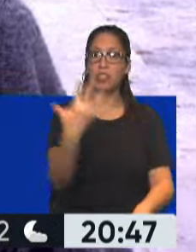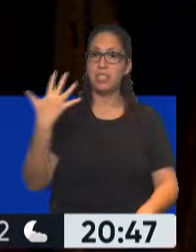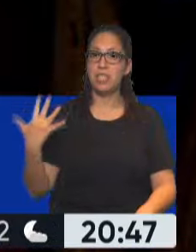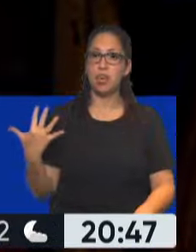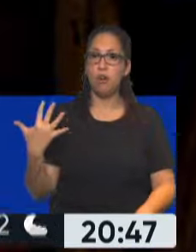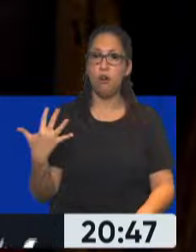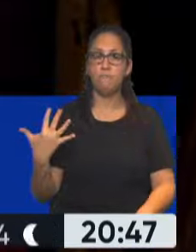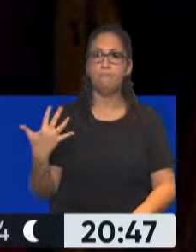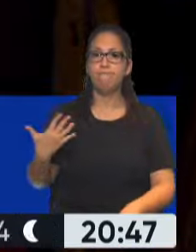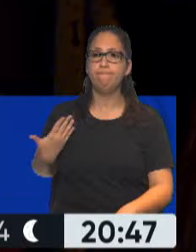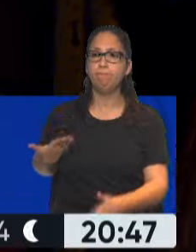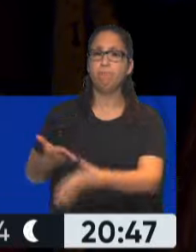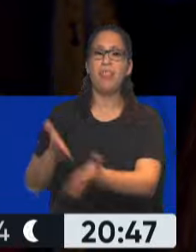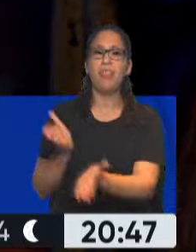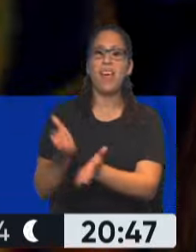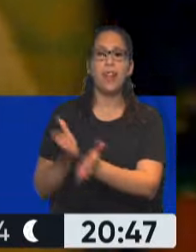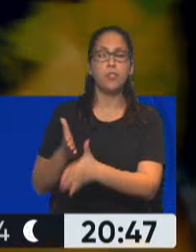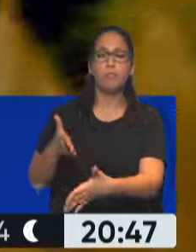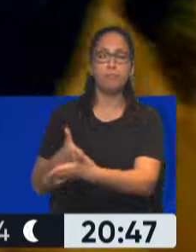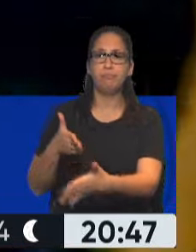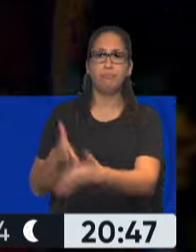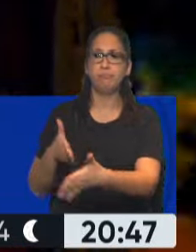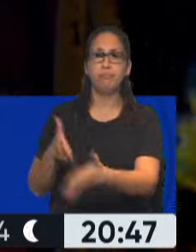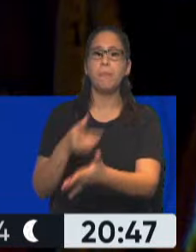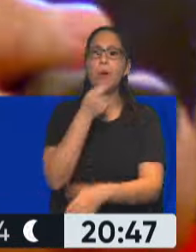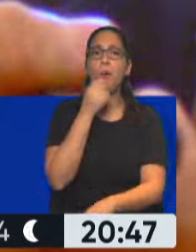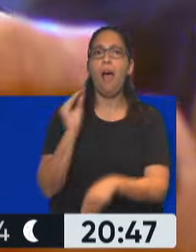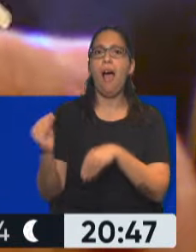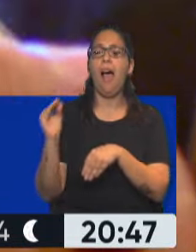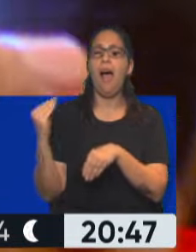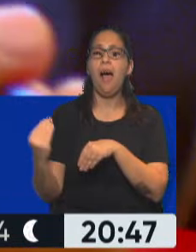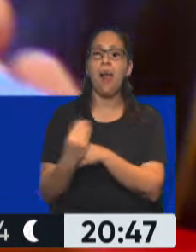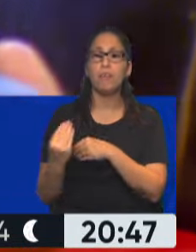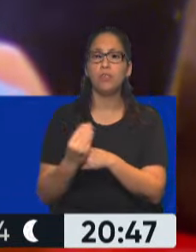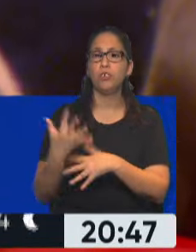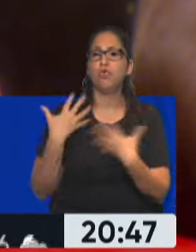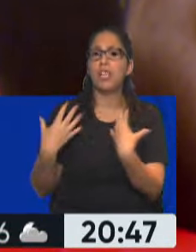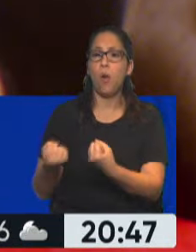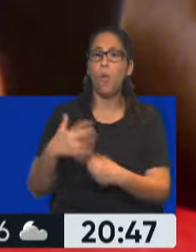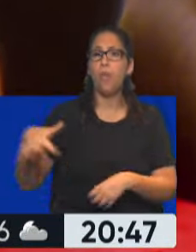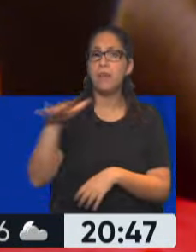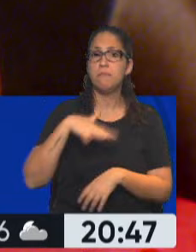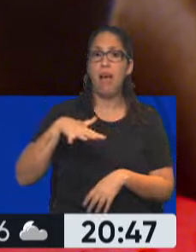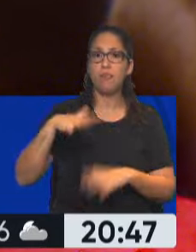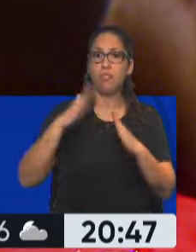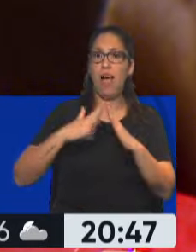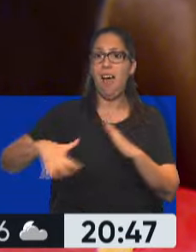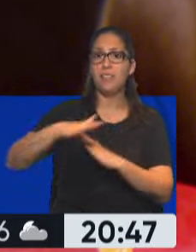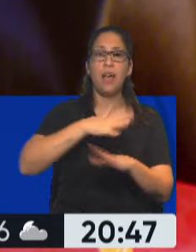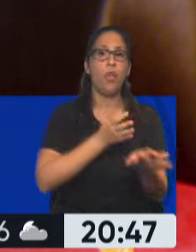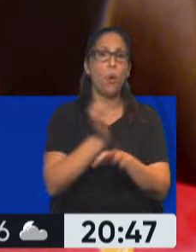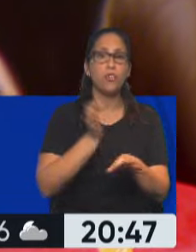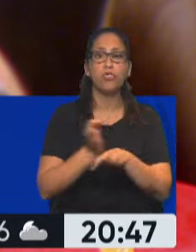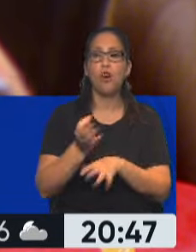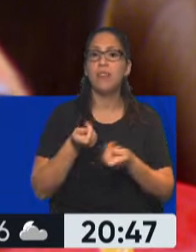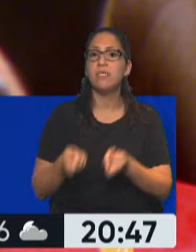en el ejercicio de al menos un derecho en términos de la alimentación, de la salud, del espacio del hábitat, la educación, la estimulación